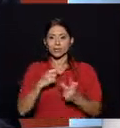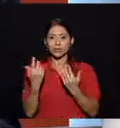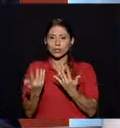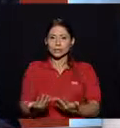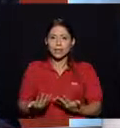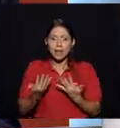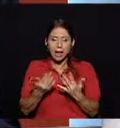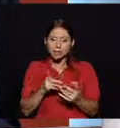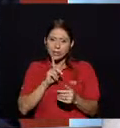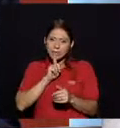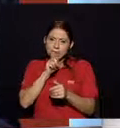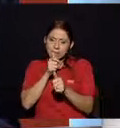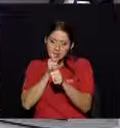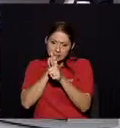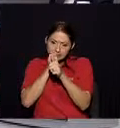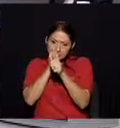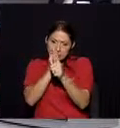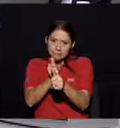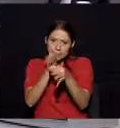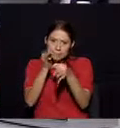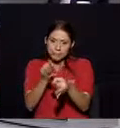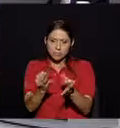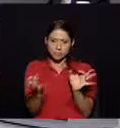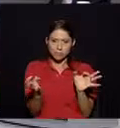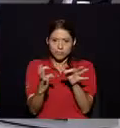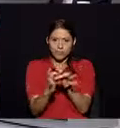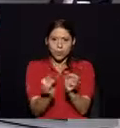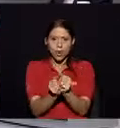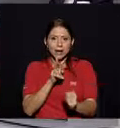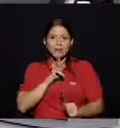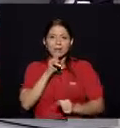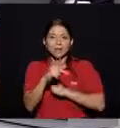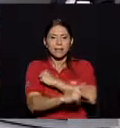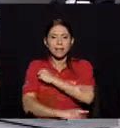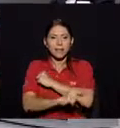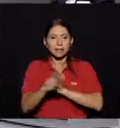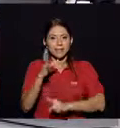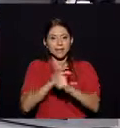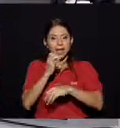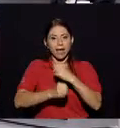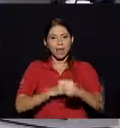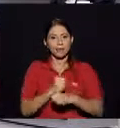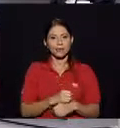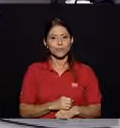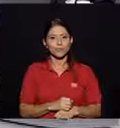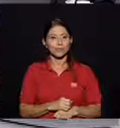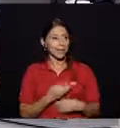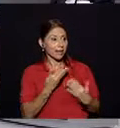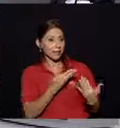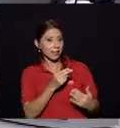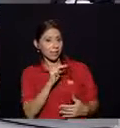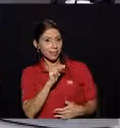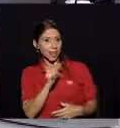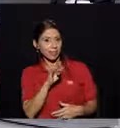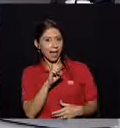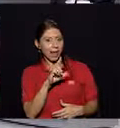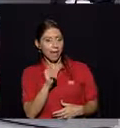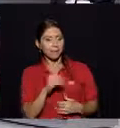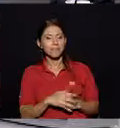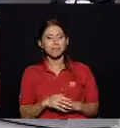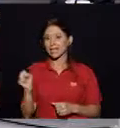más fiel de la realidad del país en cada año. Natalia. Sí, yo aportaría